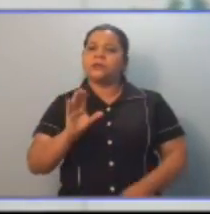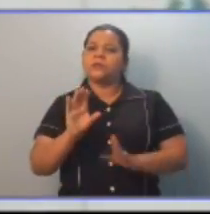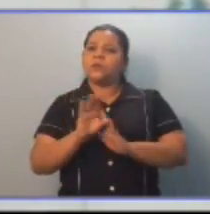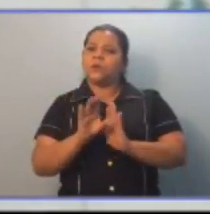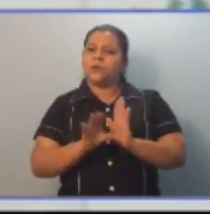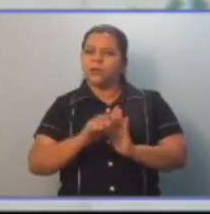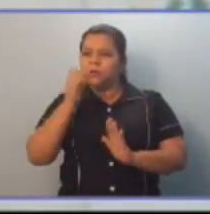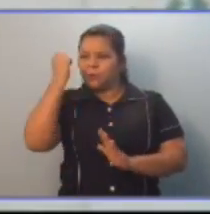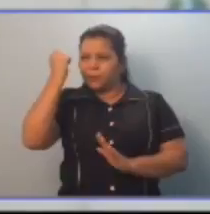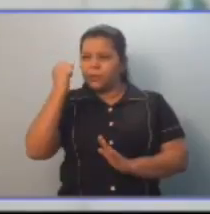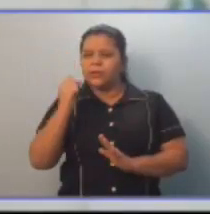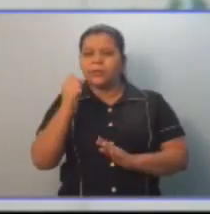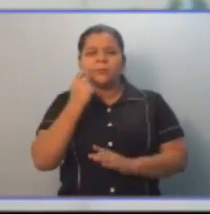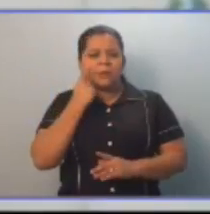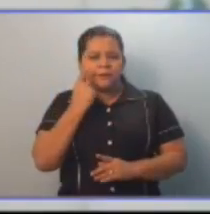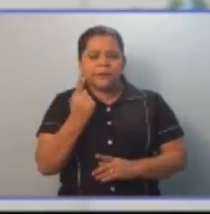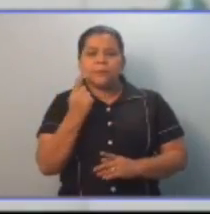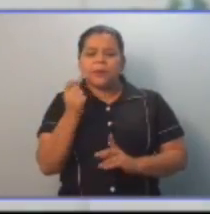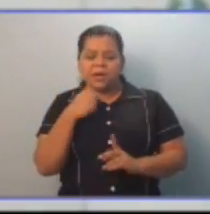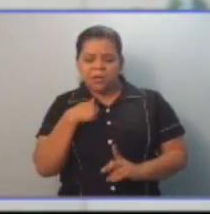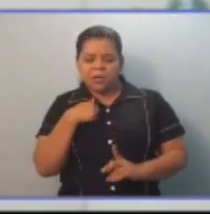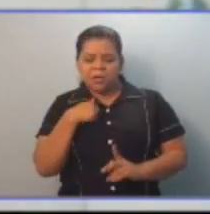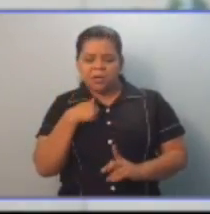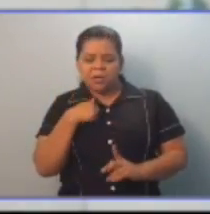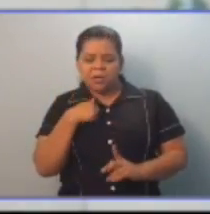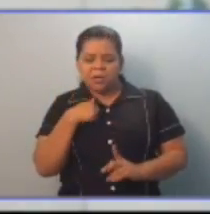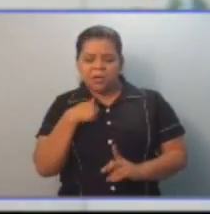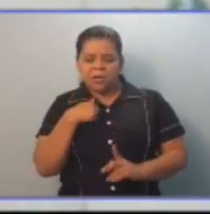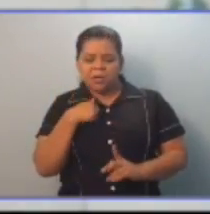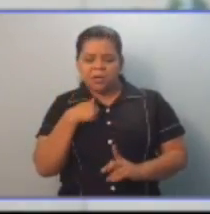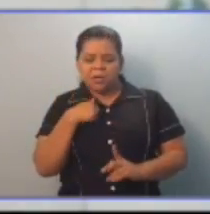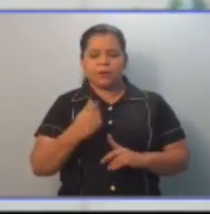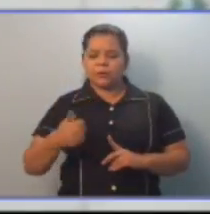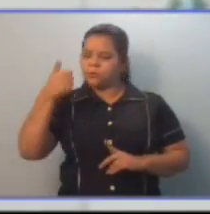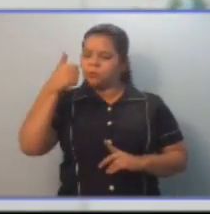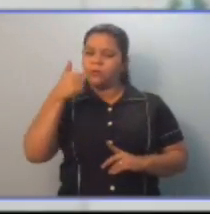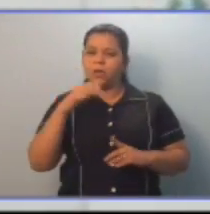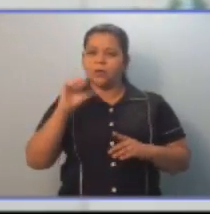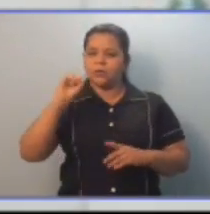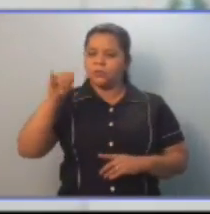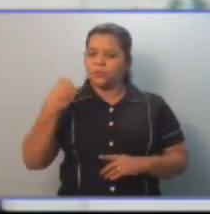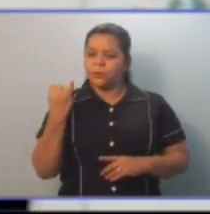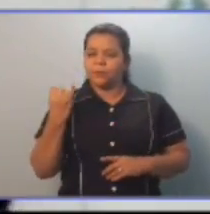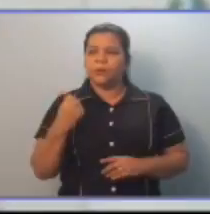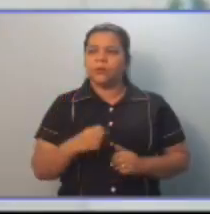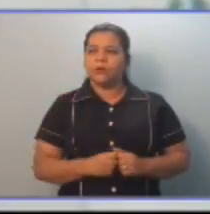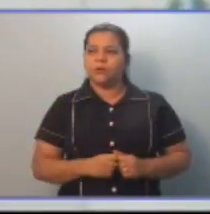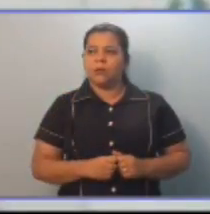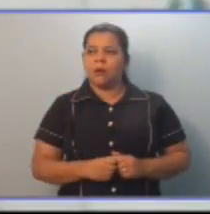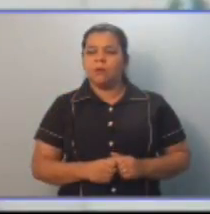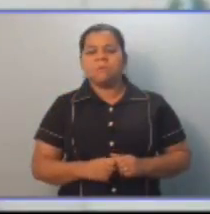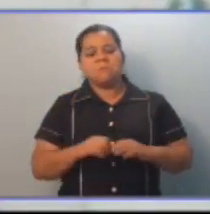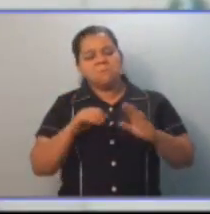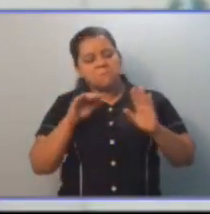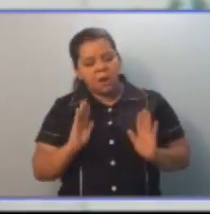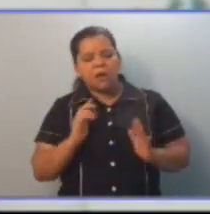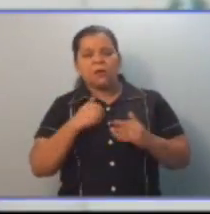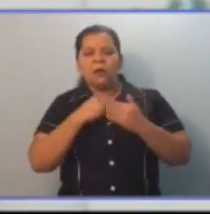considera importante destacar como para ser candidato para el cargo de magistrado y particularmente la Sala de lo Constitucional. Quisiera tal